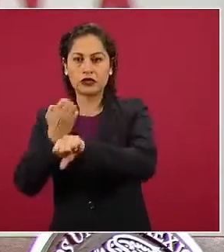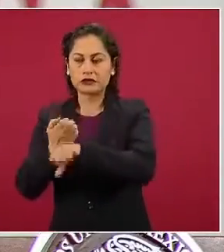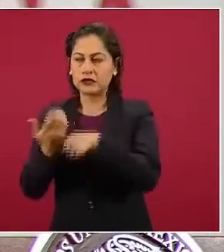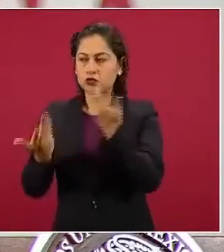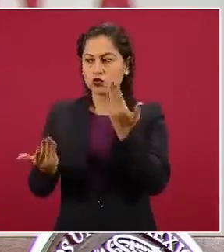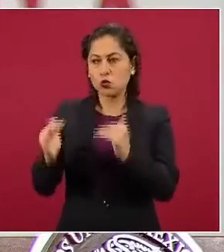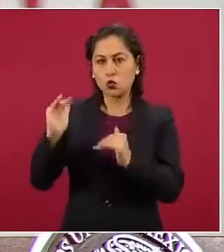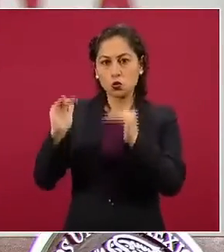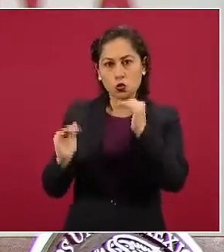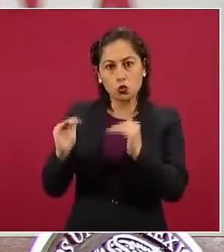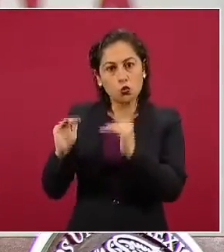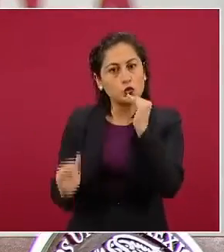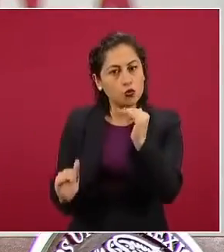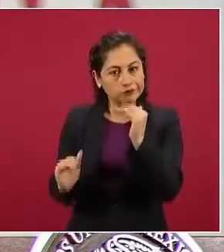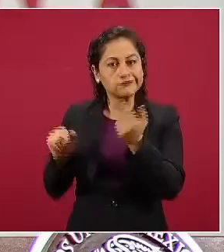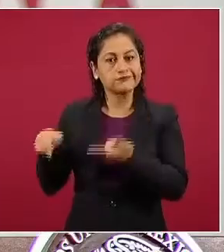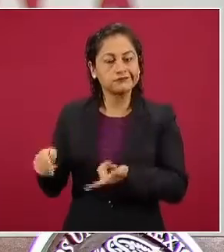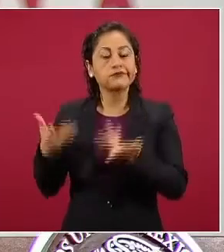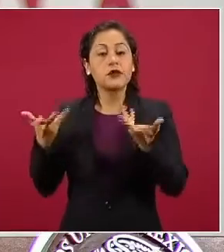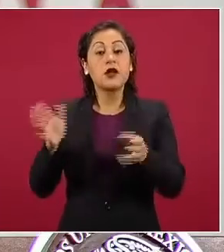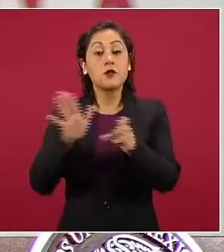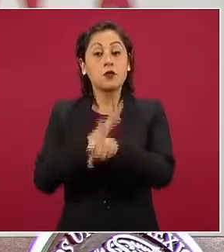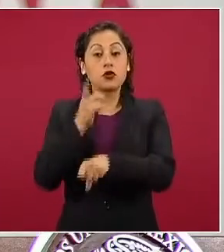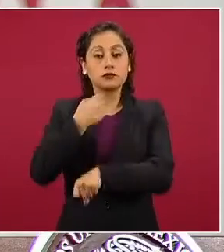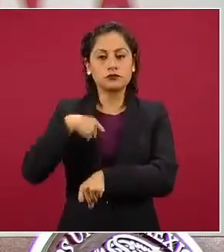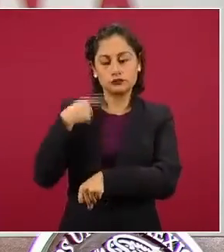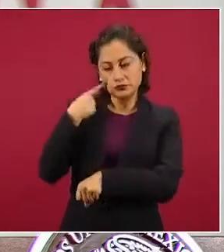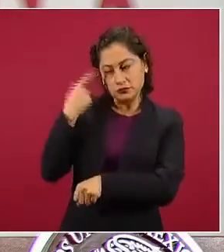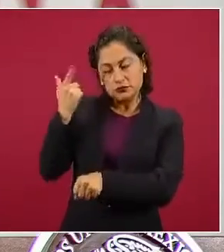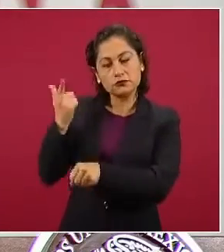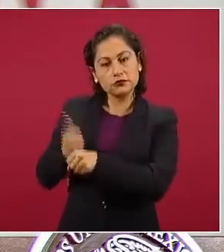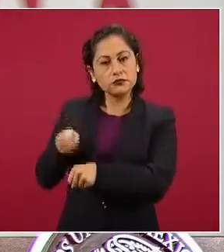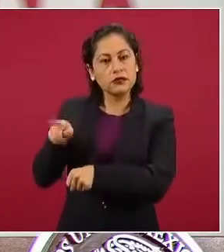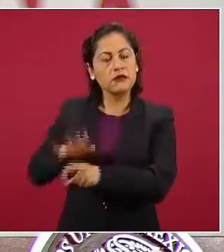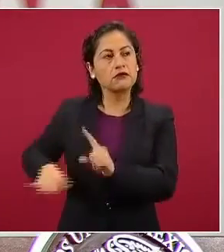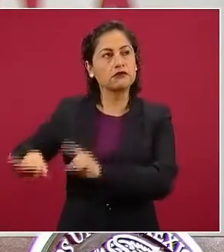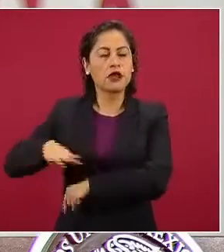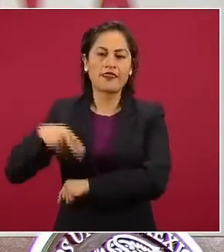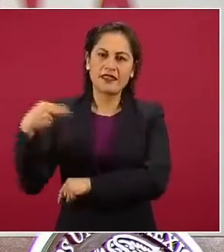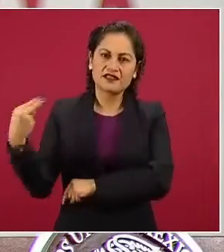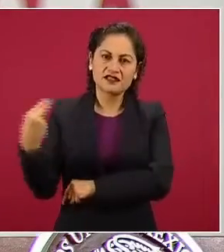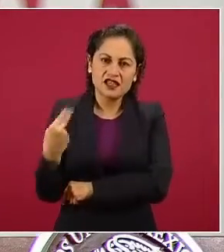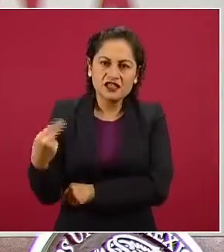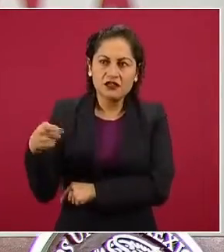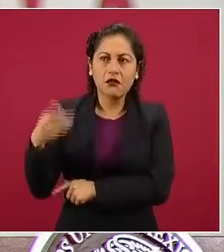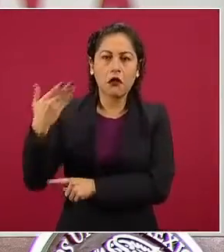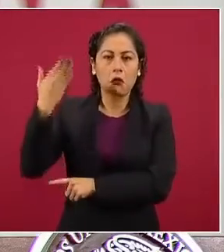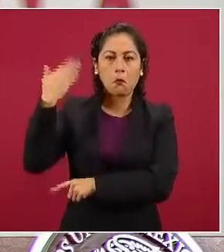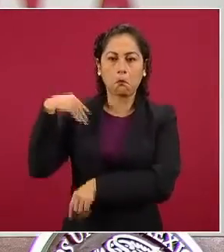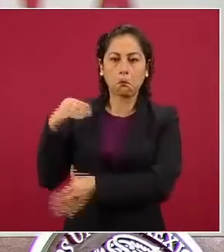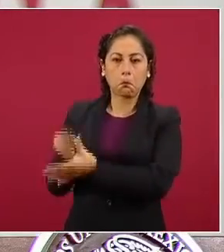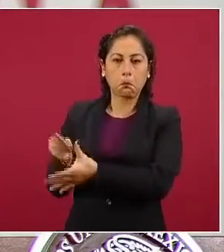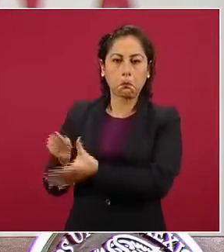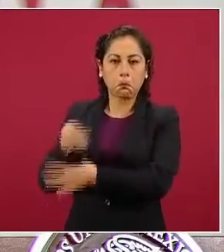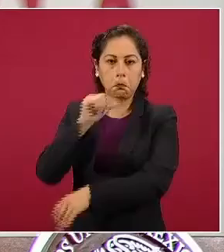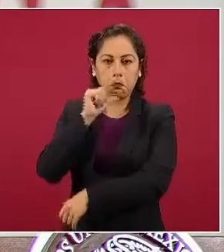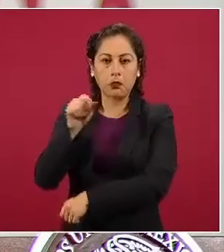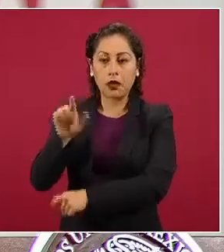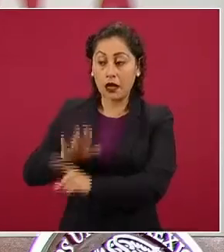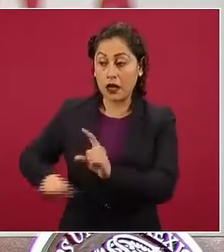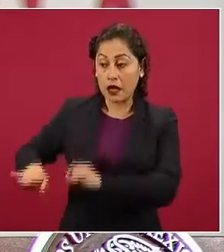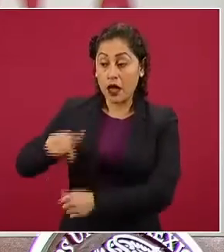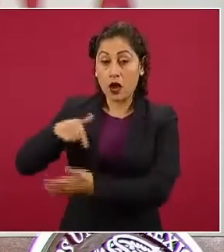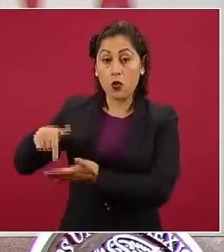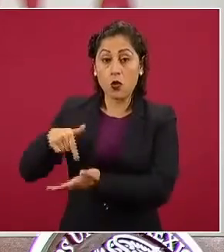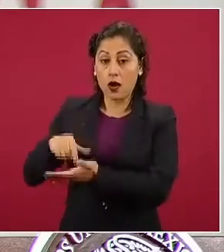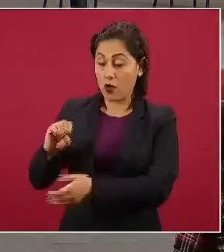estos elementos, el conjunto de las condiciones socioeconómicas más las necesidades históricas y la vocación de Otompe Blanco, fueron lo que